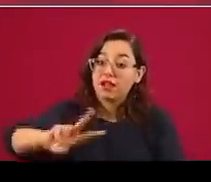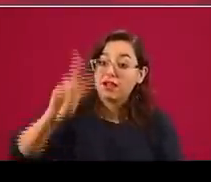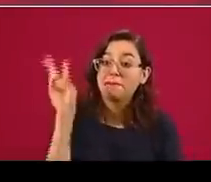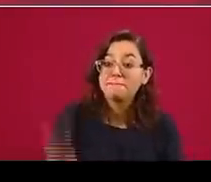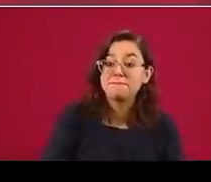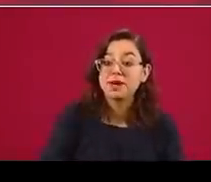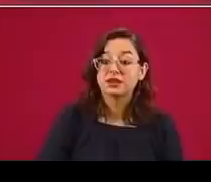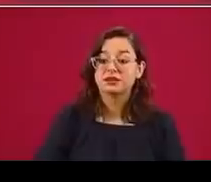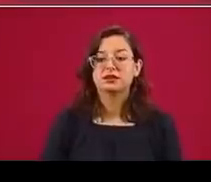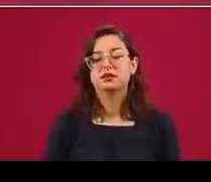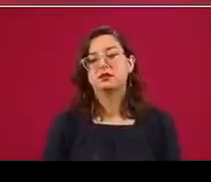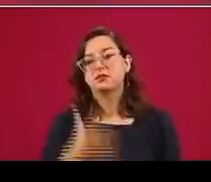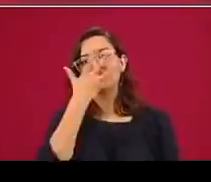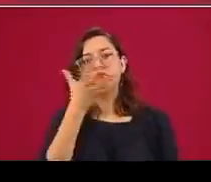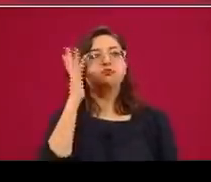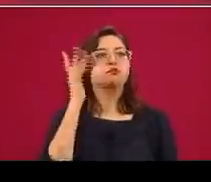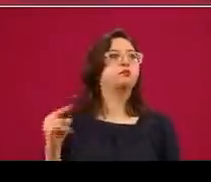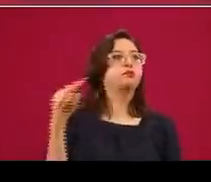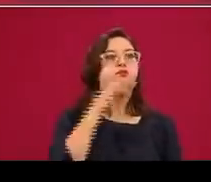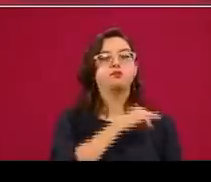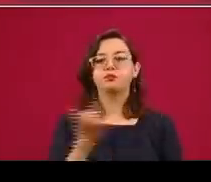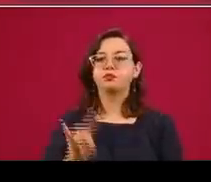Que se haga a un lado la hipocresía